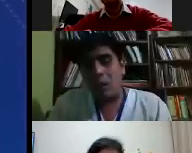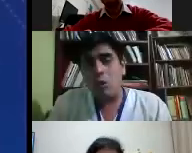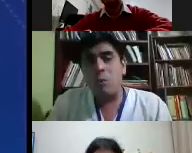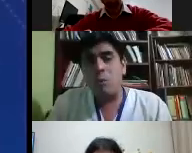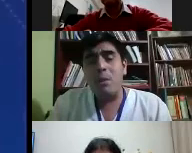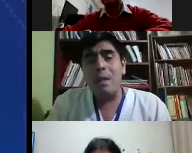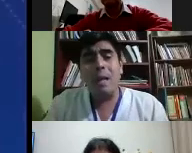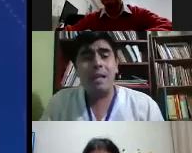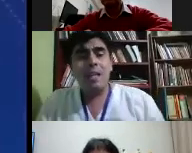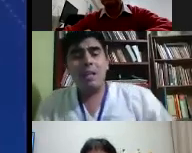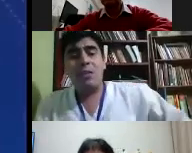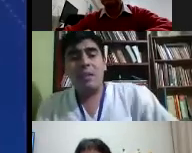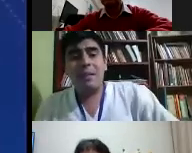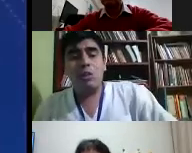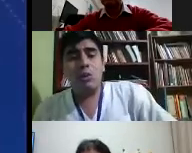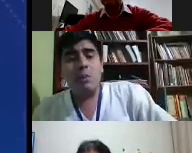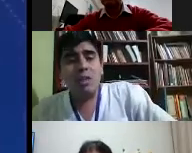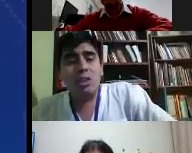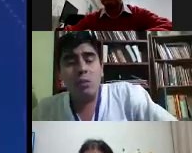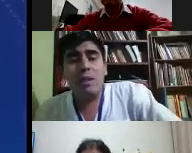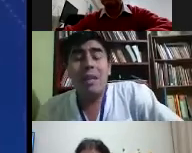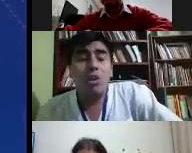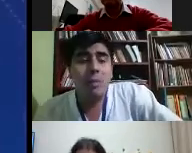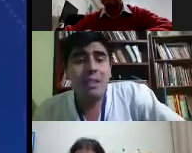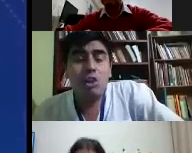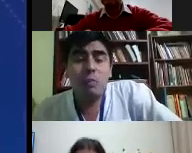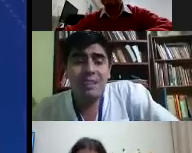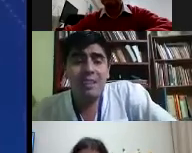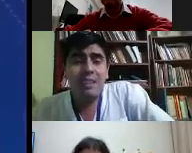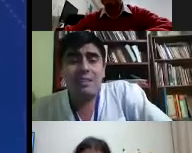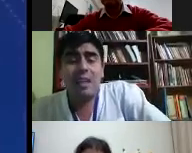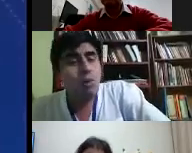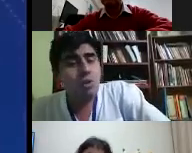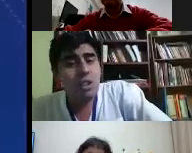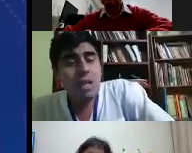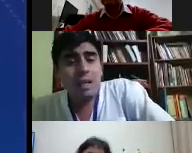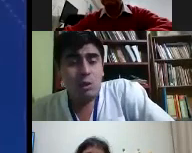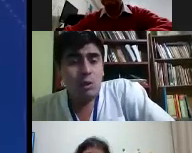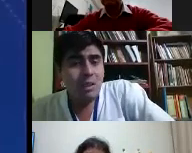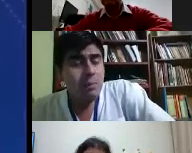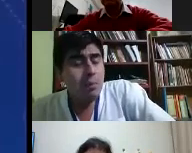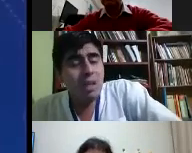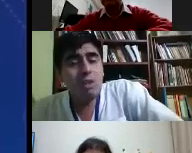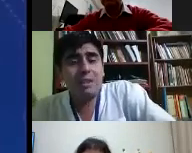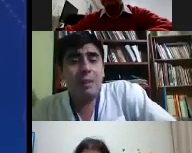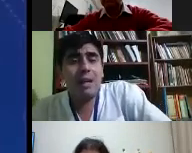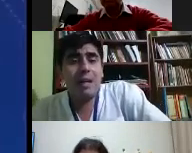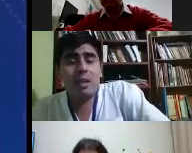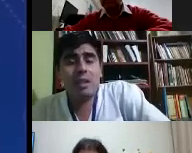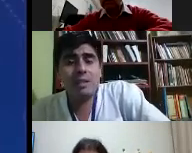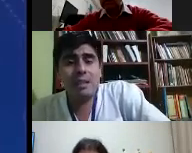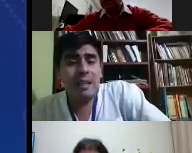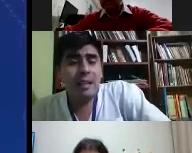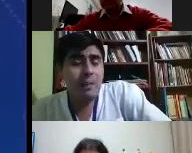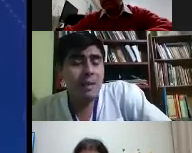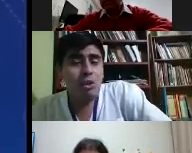¿no? Por ejemplo, en la imagen, definitivamente es solo una demostración, porque mayormente en los pacientes que están en UCI, que se encuentran postrados, se trabaja lo que